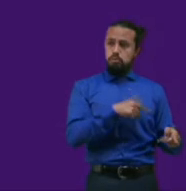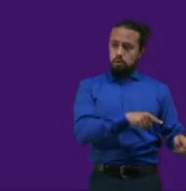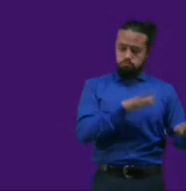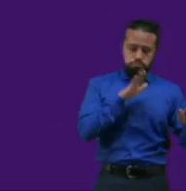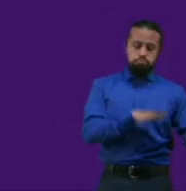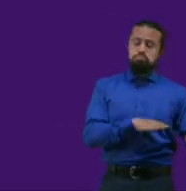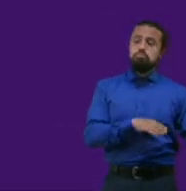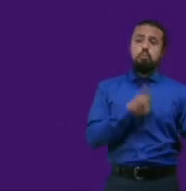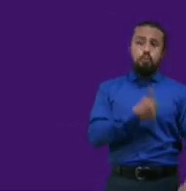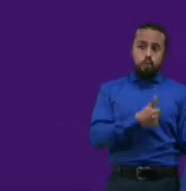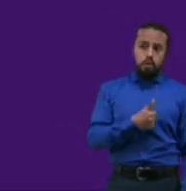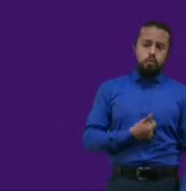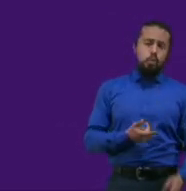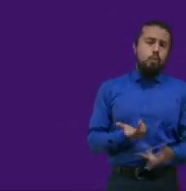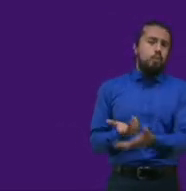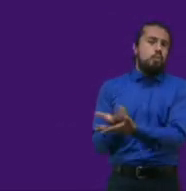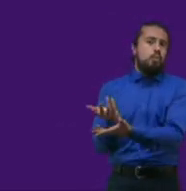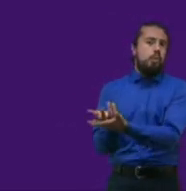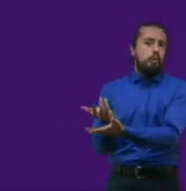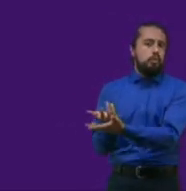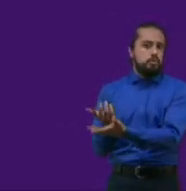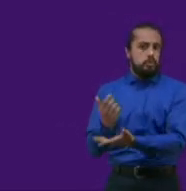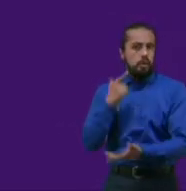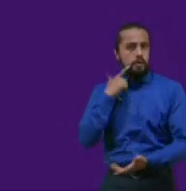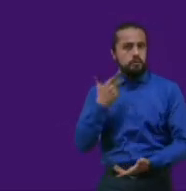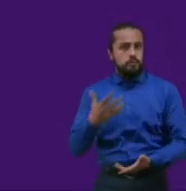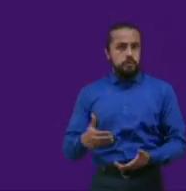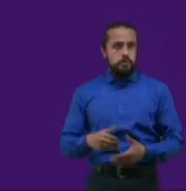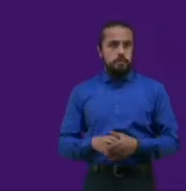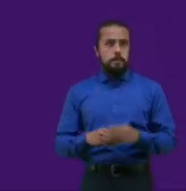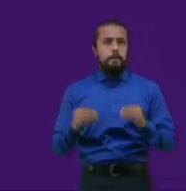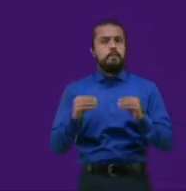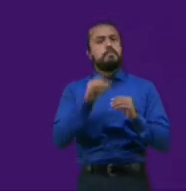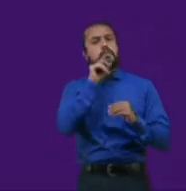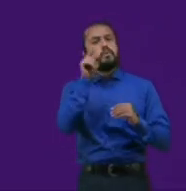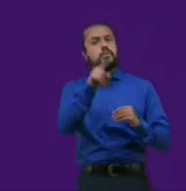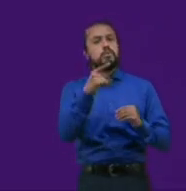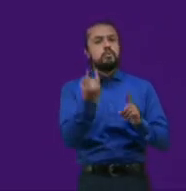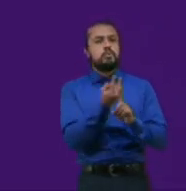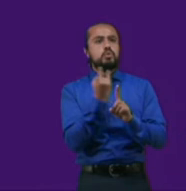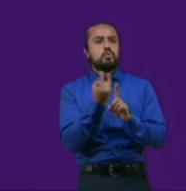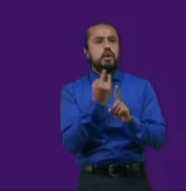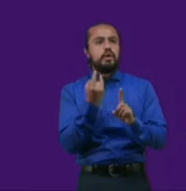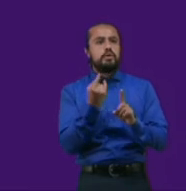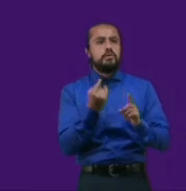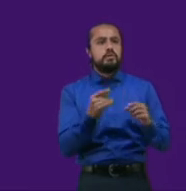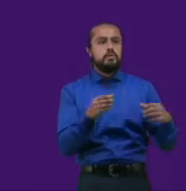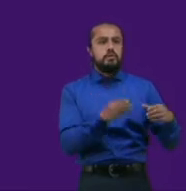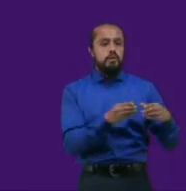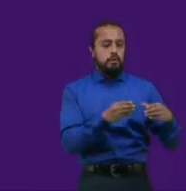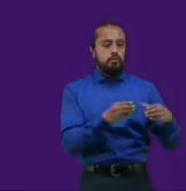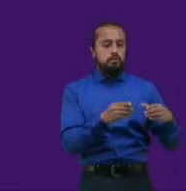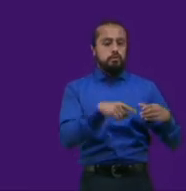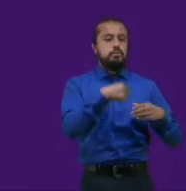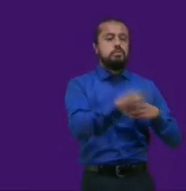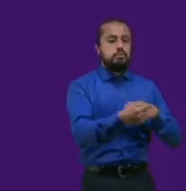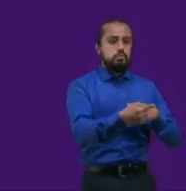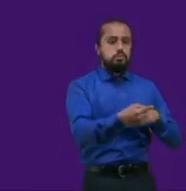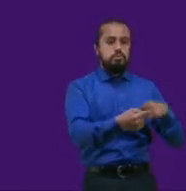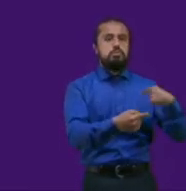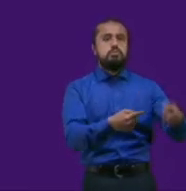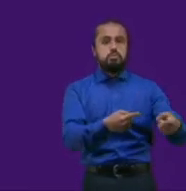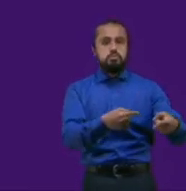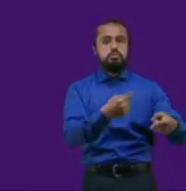valor que tenemos, pues y esa democratización. Y tus usuarios se vuelven el siguiente cliente al que le vas a ofrecer básicamente esa solución. Se vuelven el siguiente